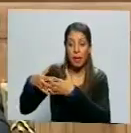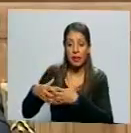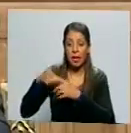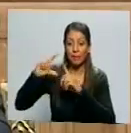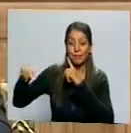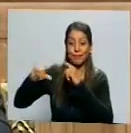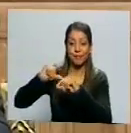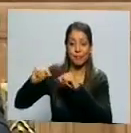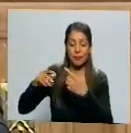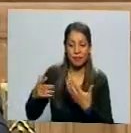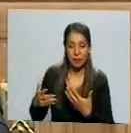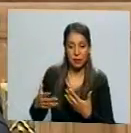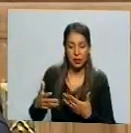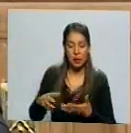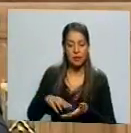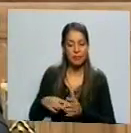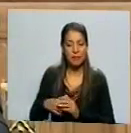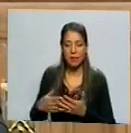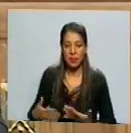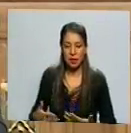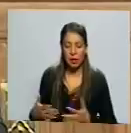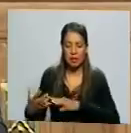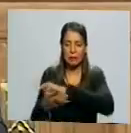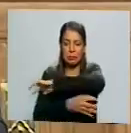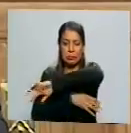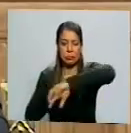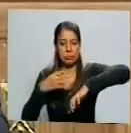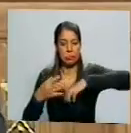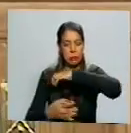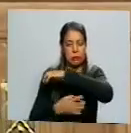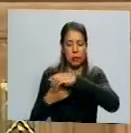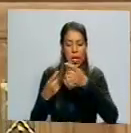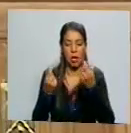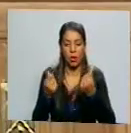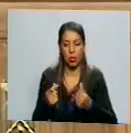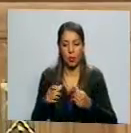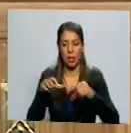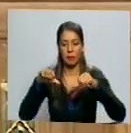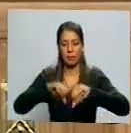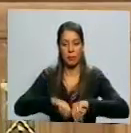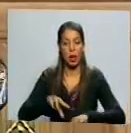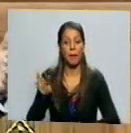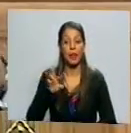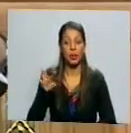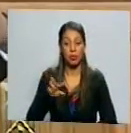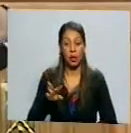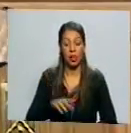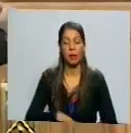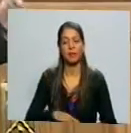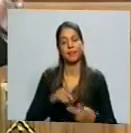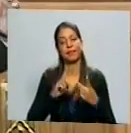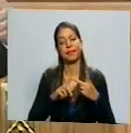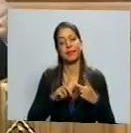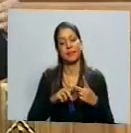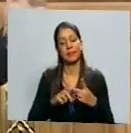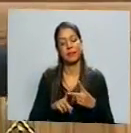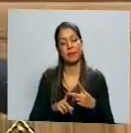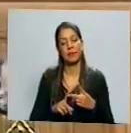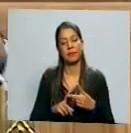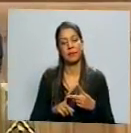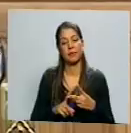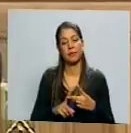ello entonces generar caos económico en nuestro estado. Por otro lado, el uso de la